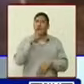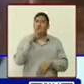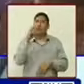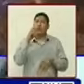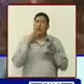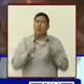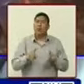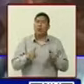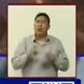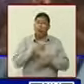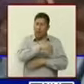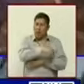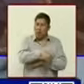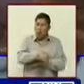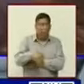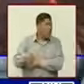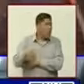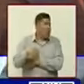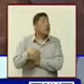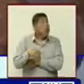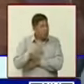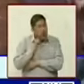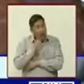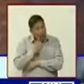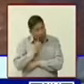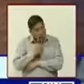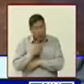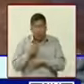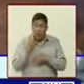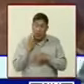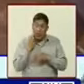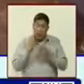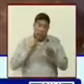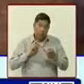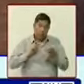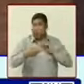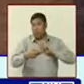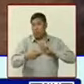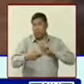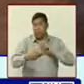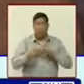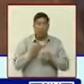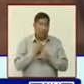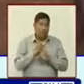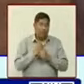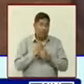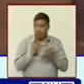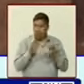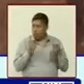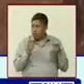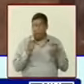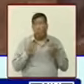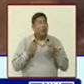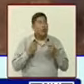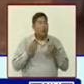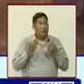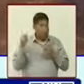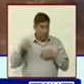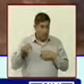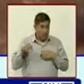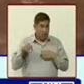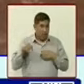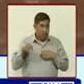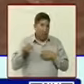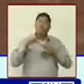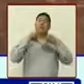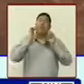personas desplazadas todas las noches. Está entrando ahorita el segundo turno de gente que va a trabajar las 24 horas. Tenemos en varios lugares, no solo este ha sido el